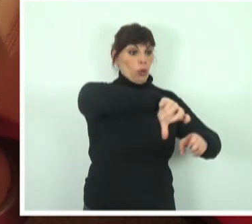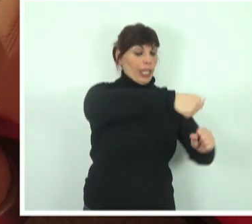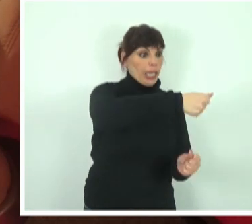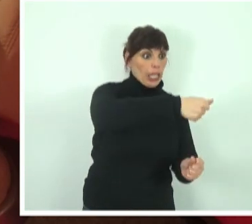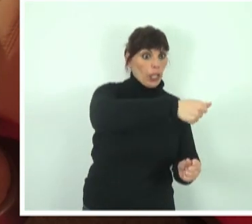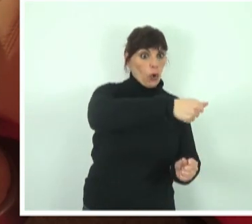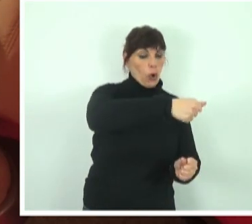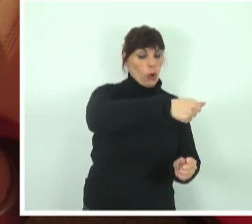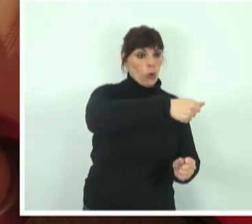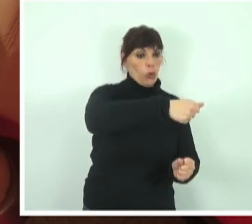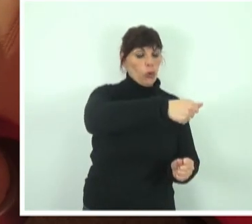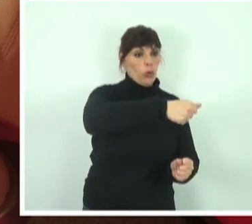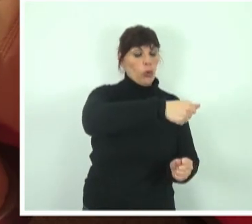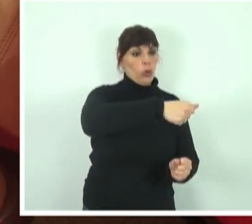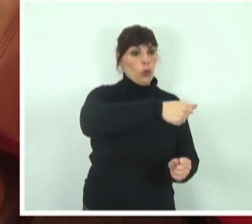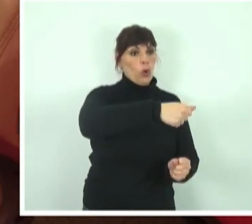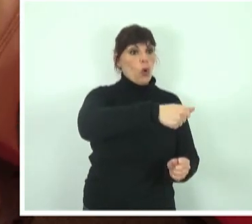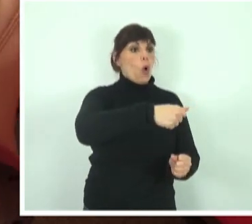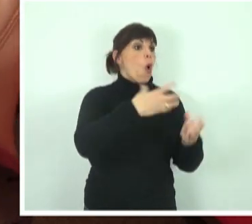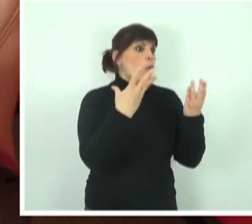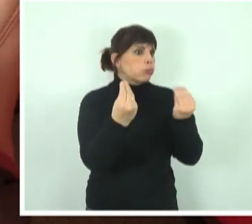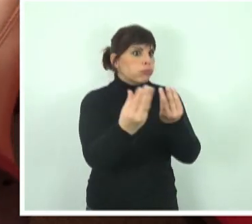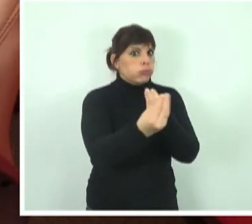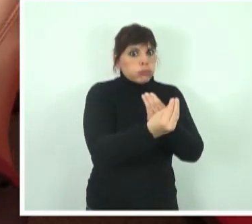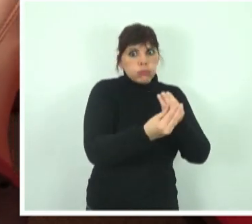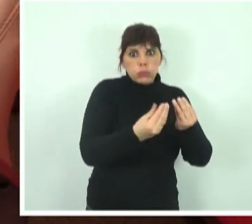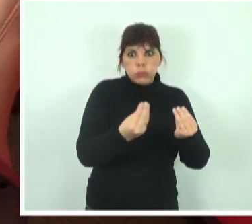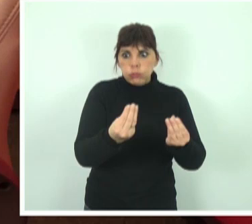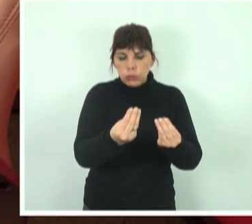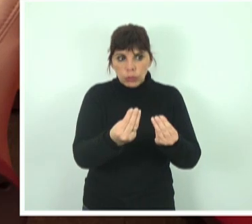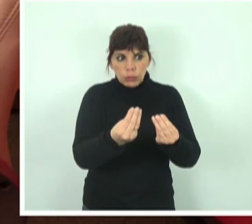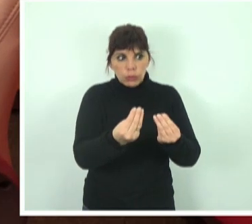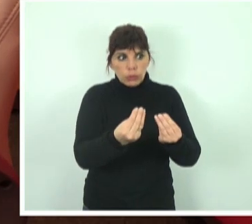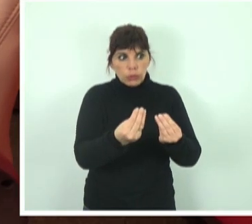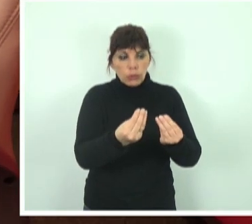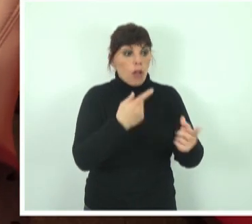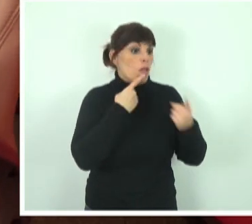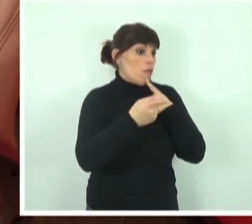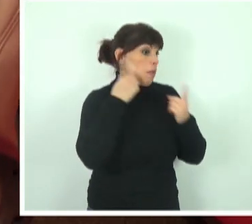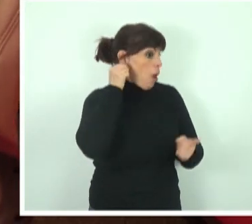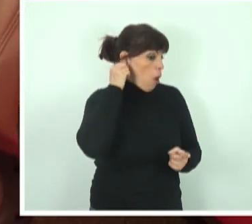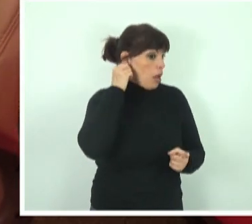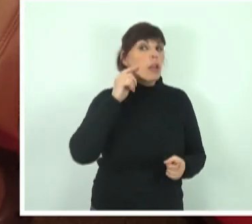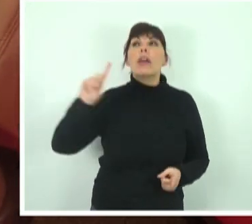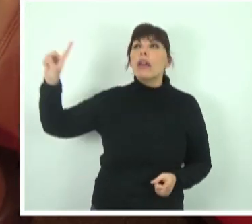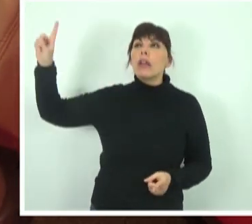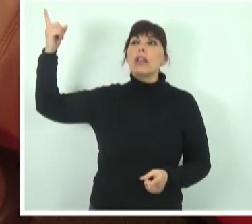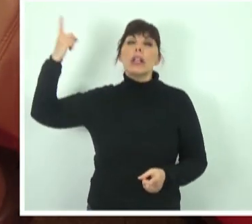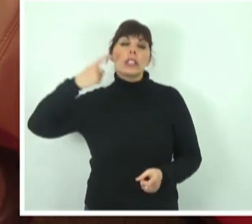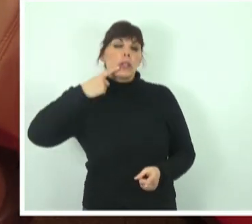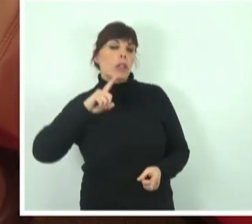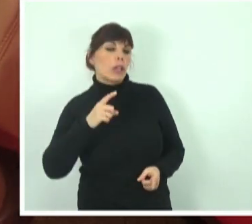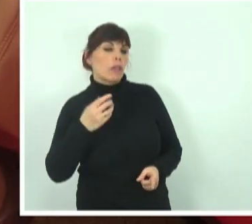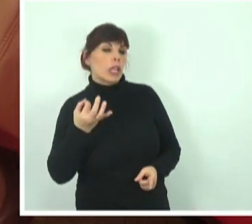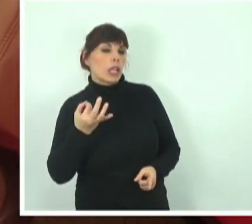como la novia. Pero el Señor dijo, no, no, son muchos. Y dice la Biblia que se